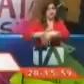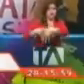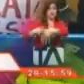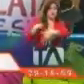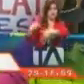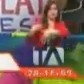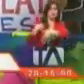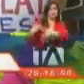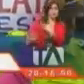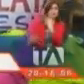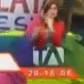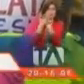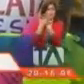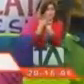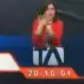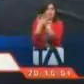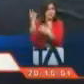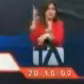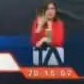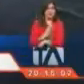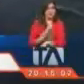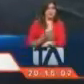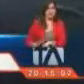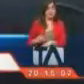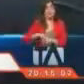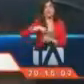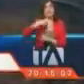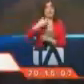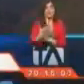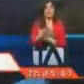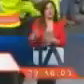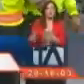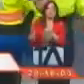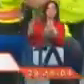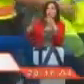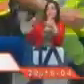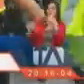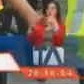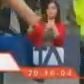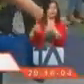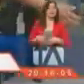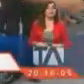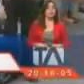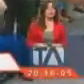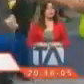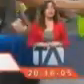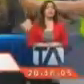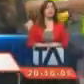que pedían cárcel para Jorge Glass en los bajos de la Corte Nacional de Justicia.